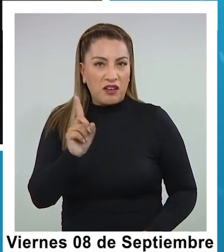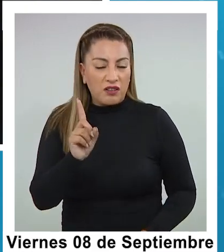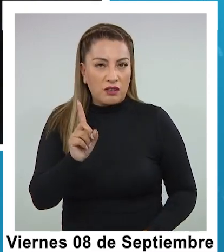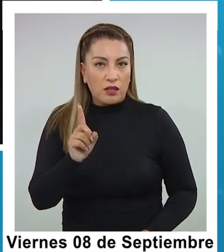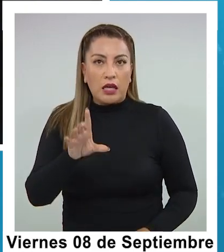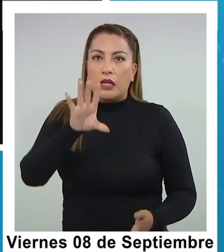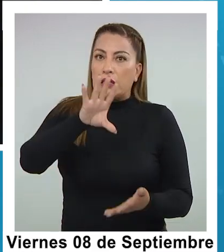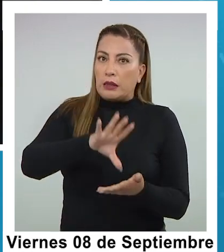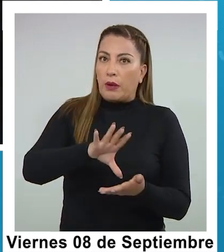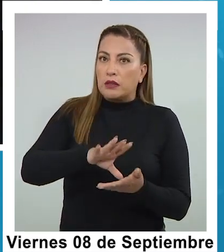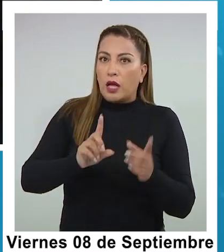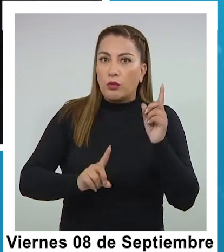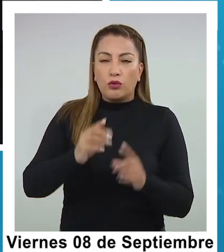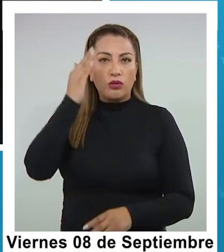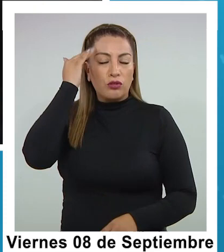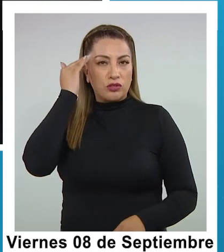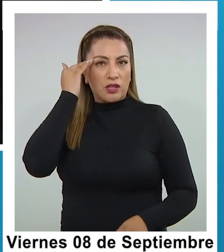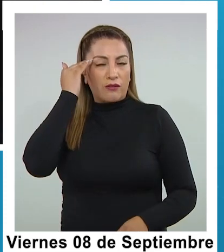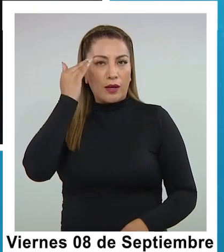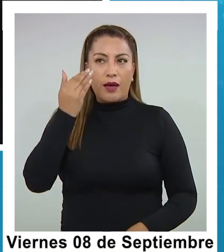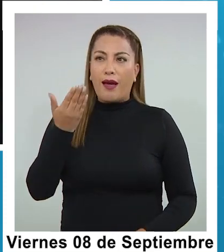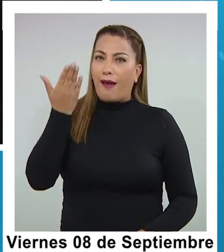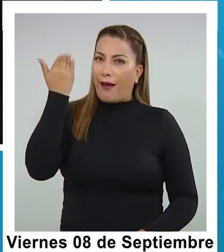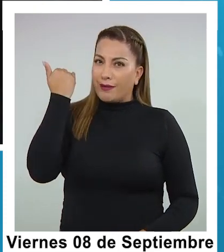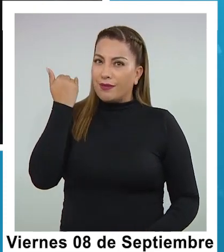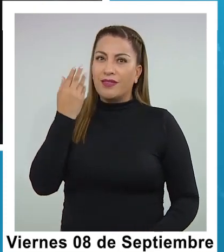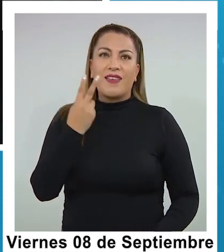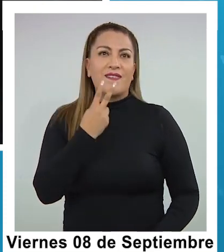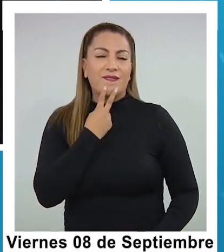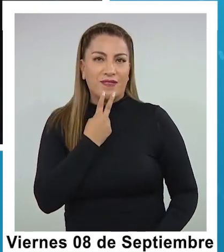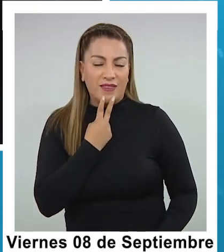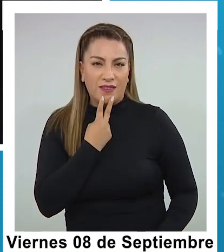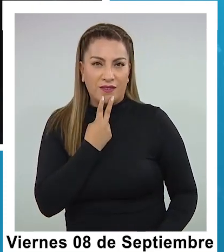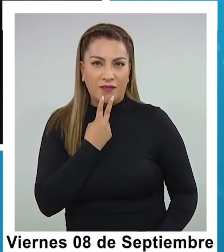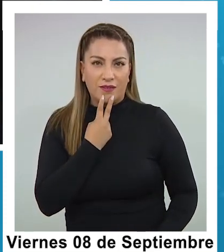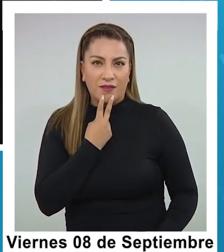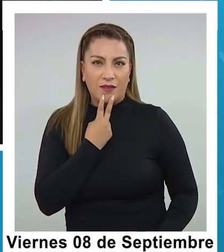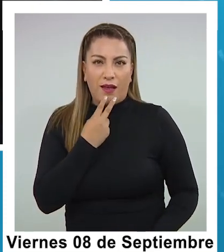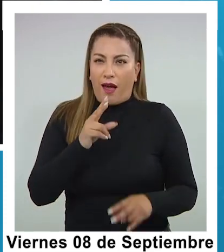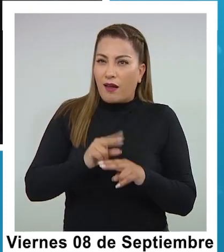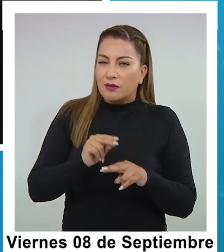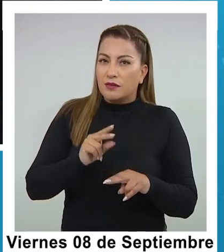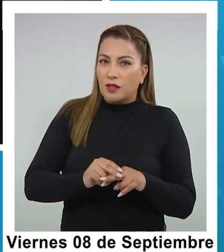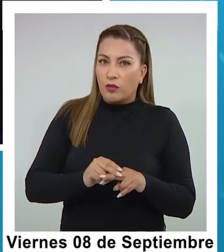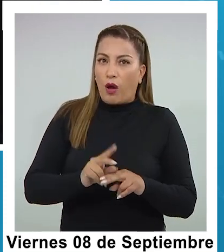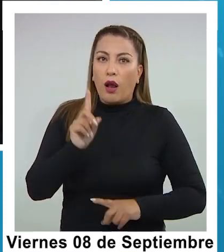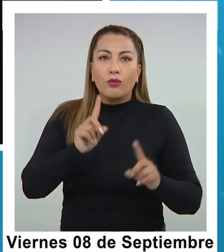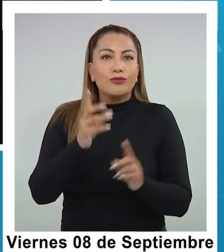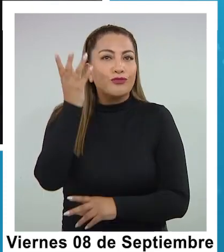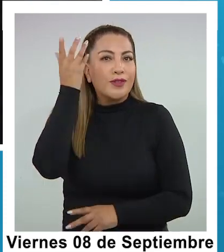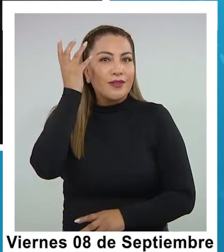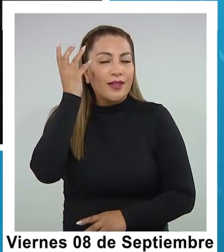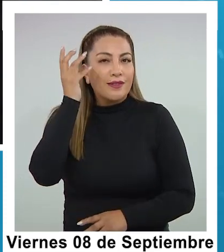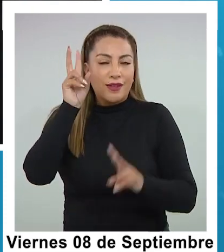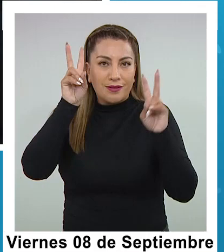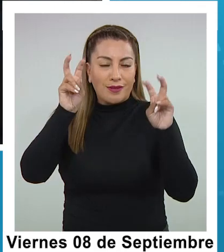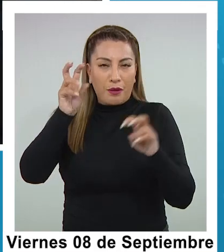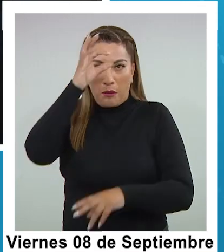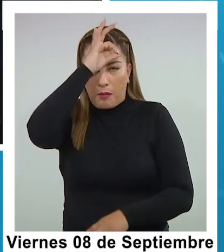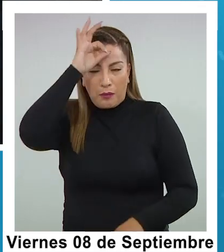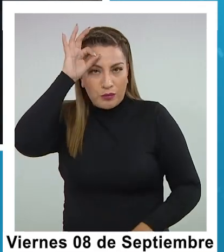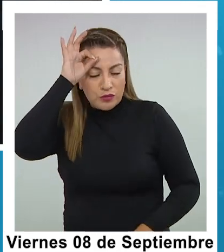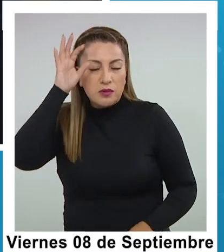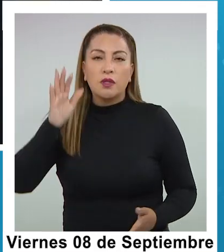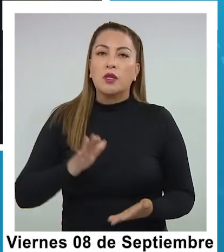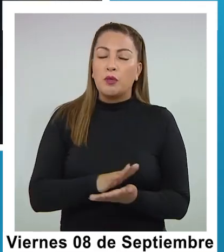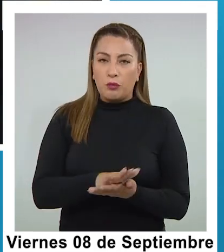este país no sabe quiénes eran los habitantes de esas tierras ancestrales, no va a entender el tema mapuche. Lo